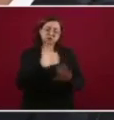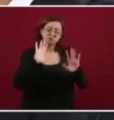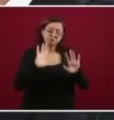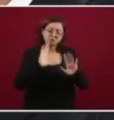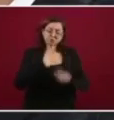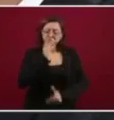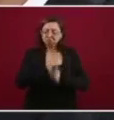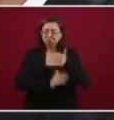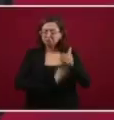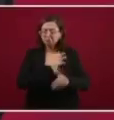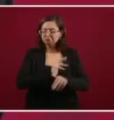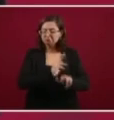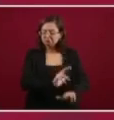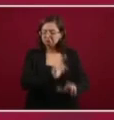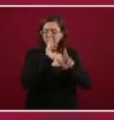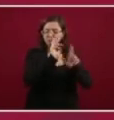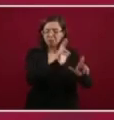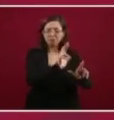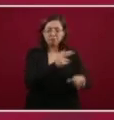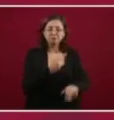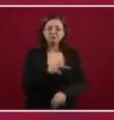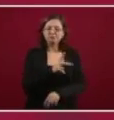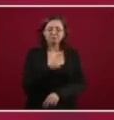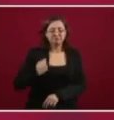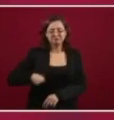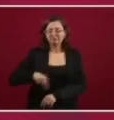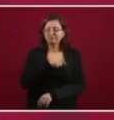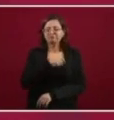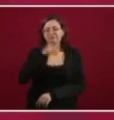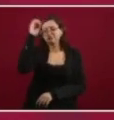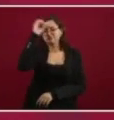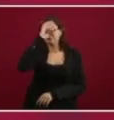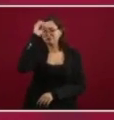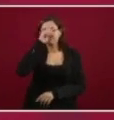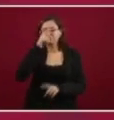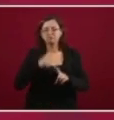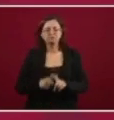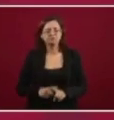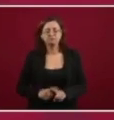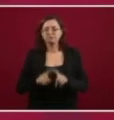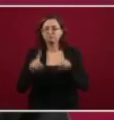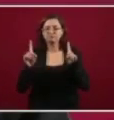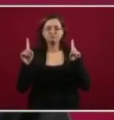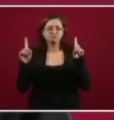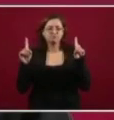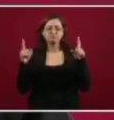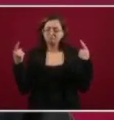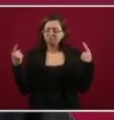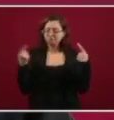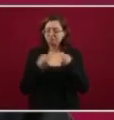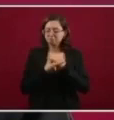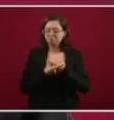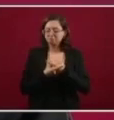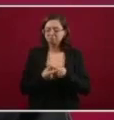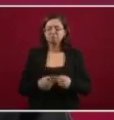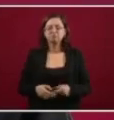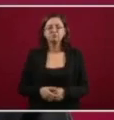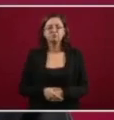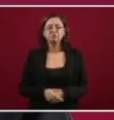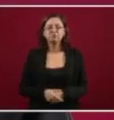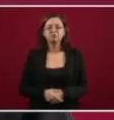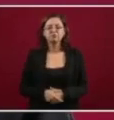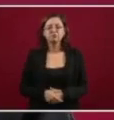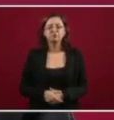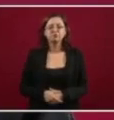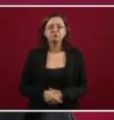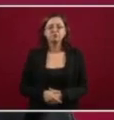respeta, pero no va de acuerdo con nuestras